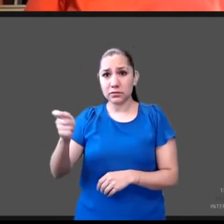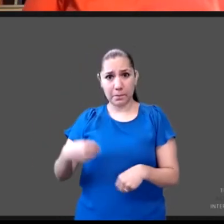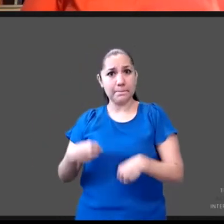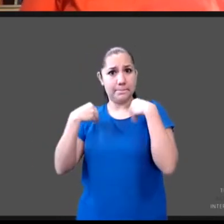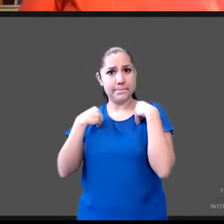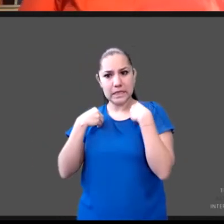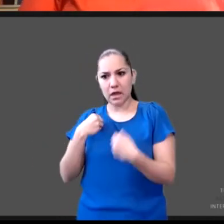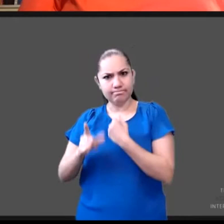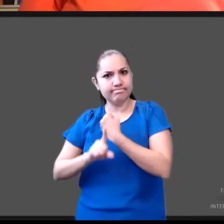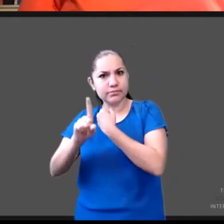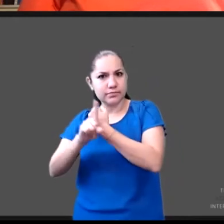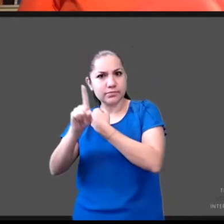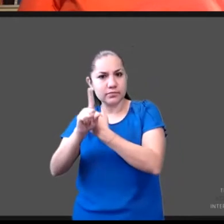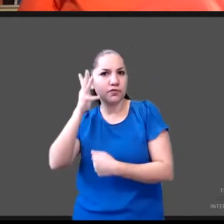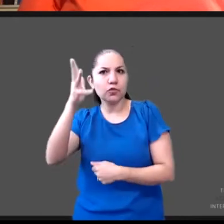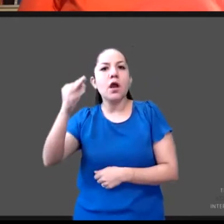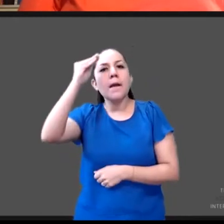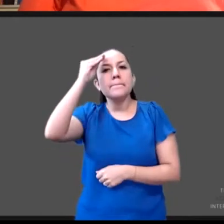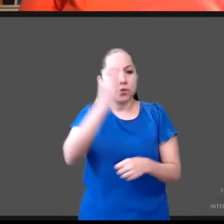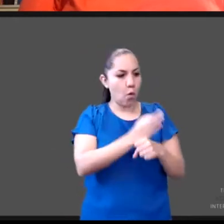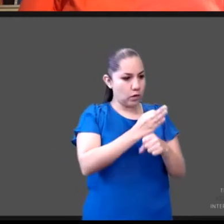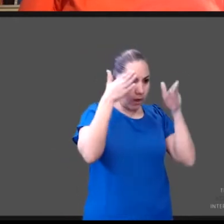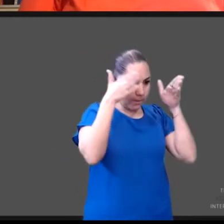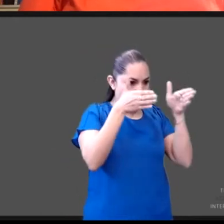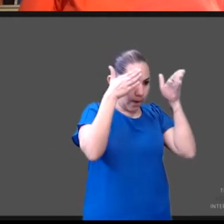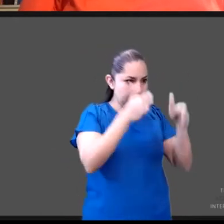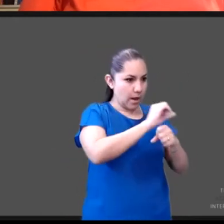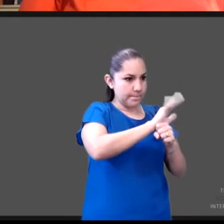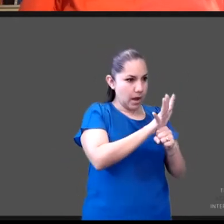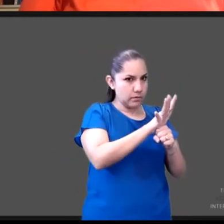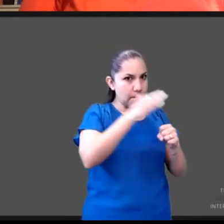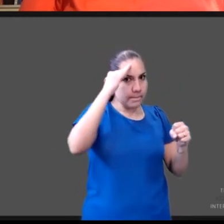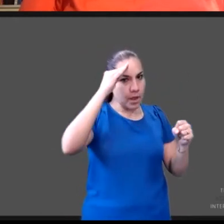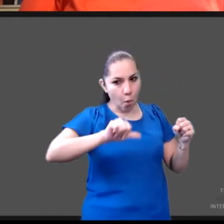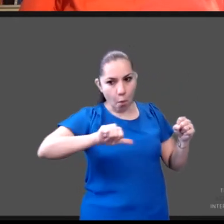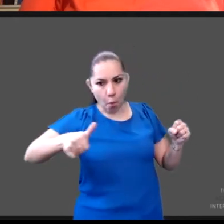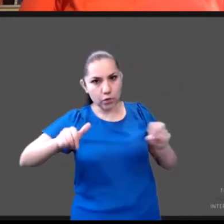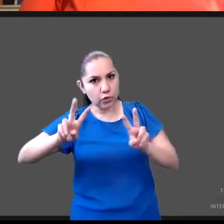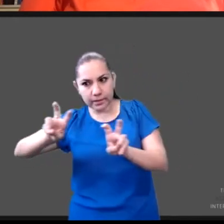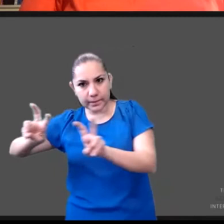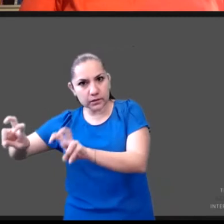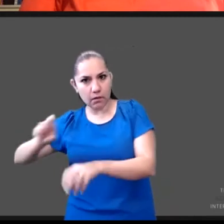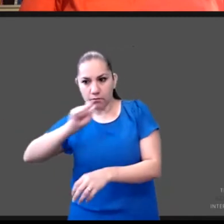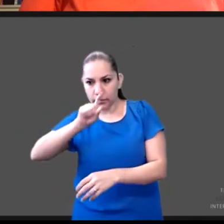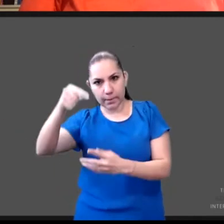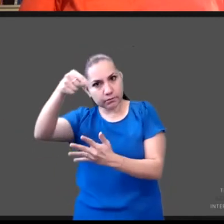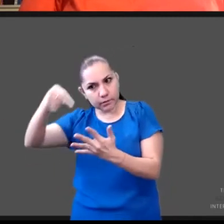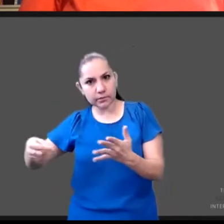generación porque no sabemos mirar más allá de los efectos directos de la pandemia. Tenemos que ver también los efectos indirectos. Gracias,